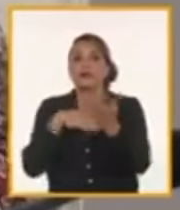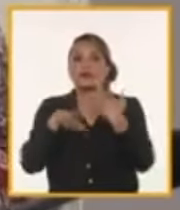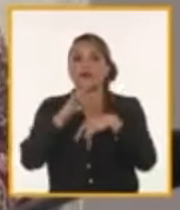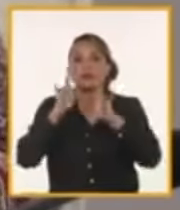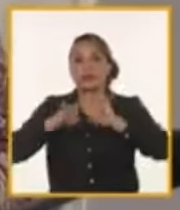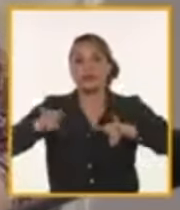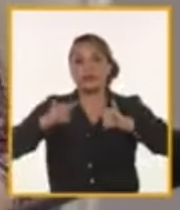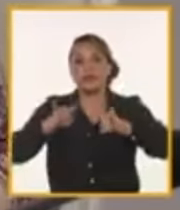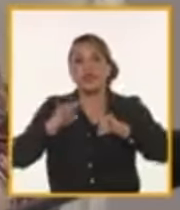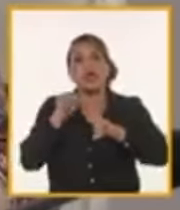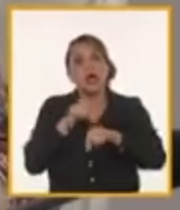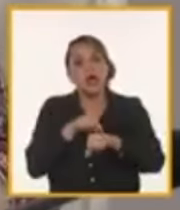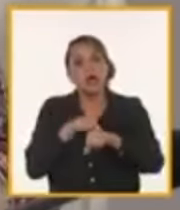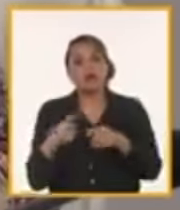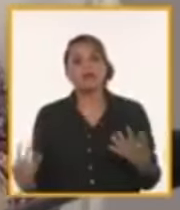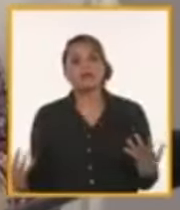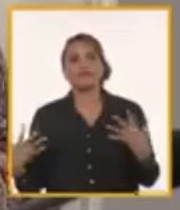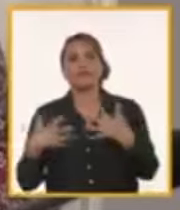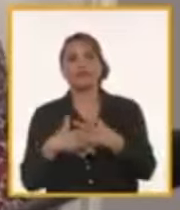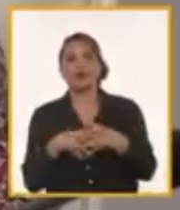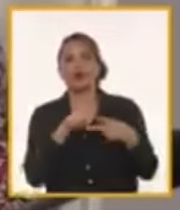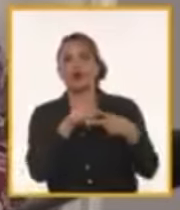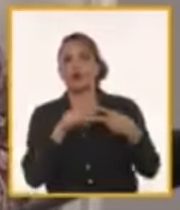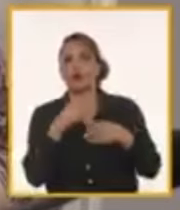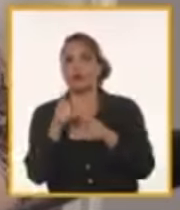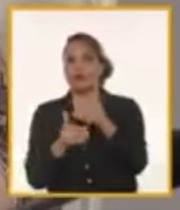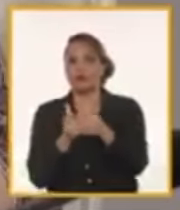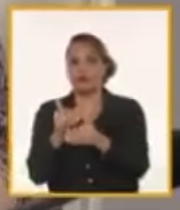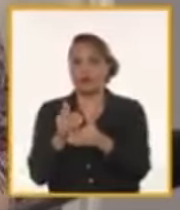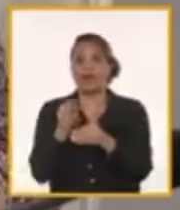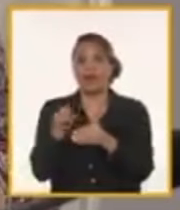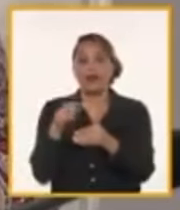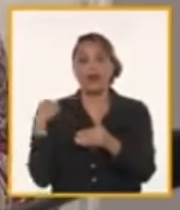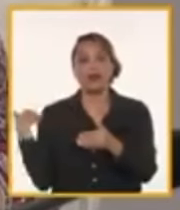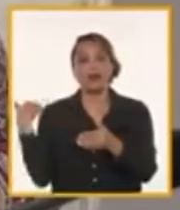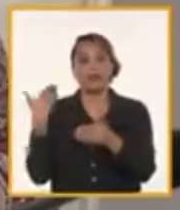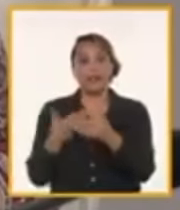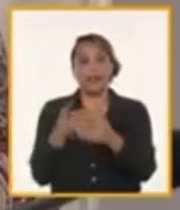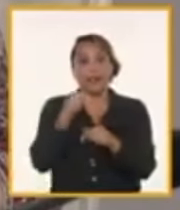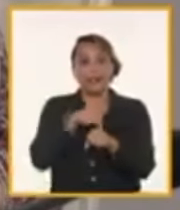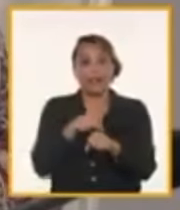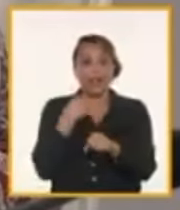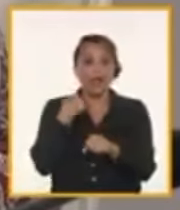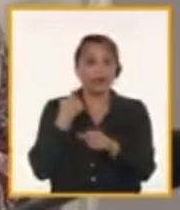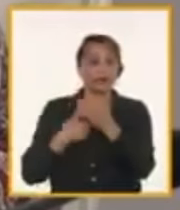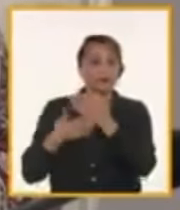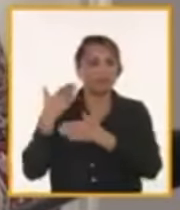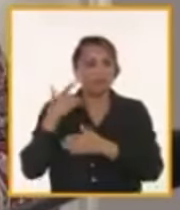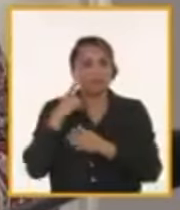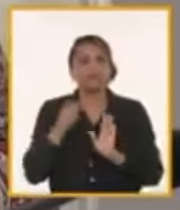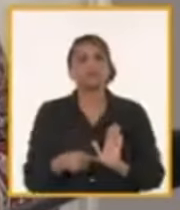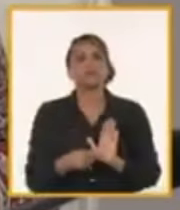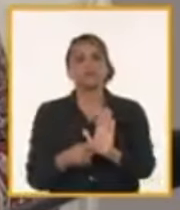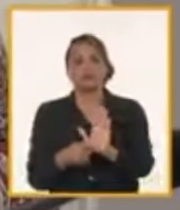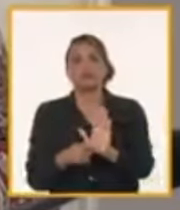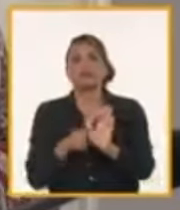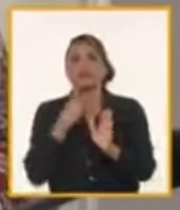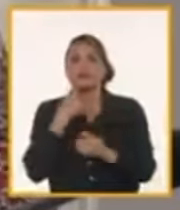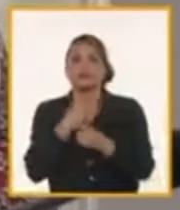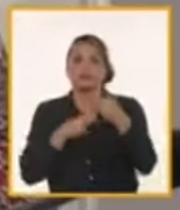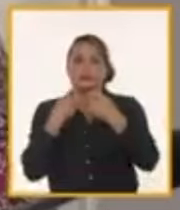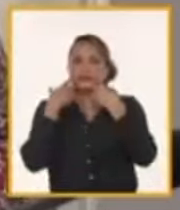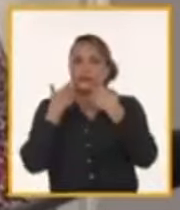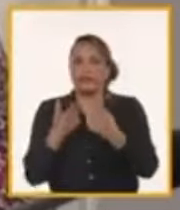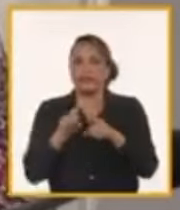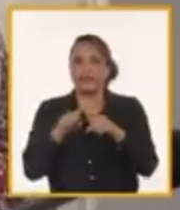están estrechamente vinculados y han mostrado a lo largo de todos estos años eh de una alta pertinencia